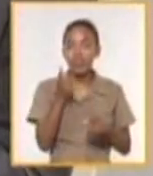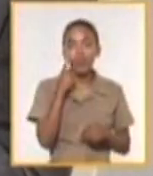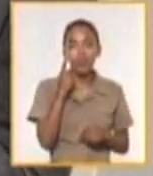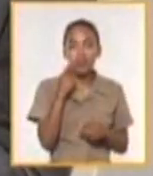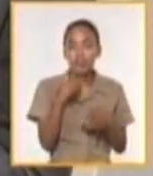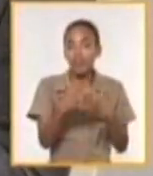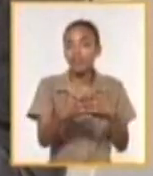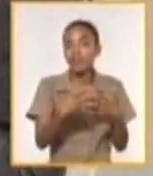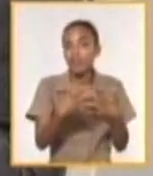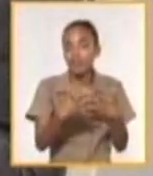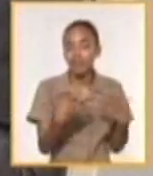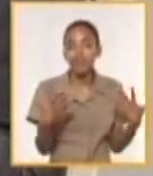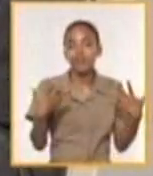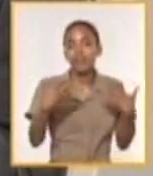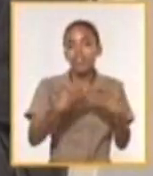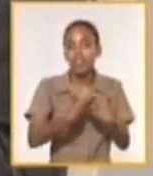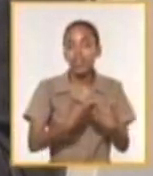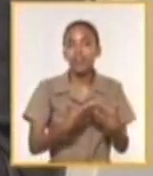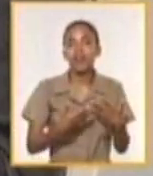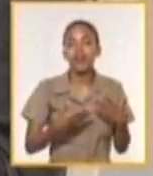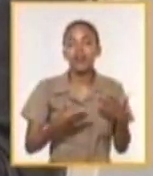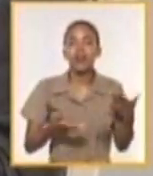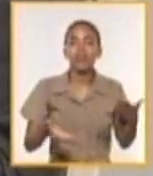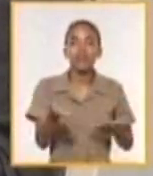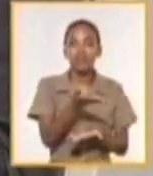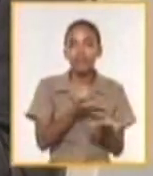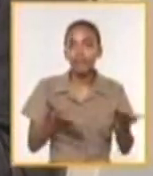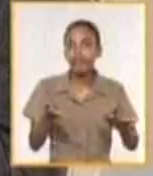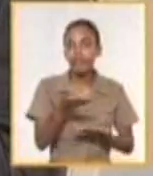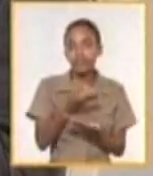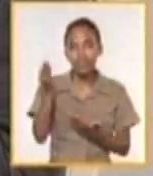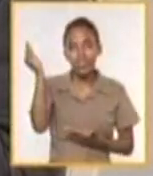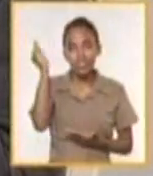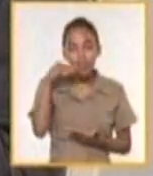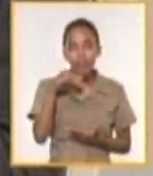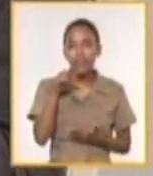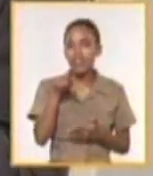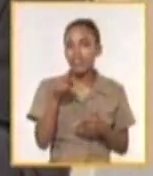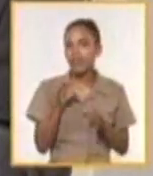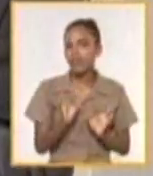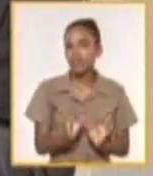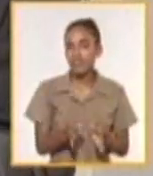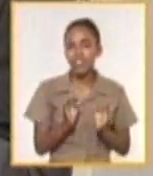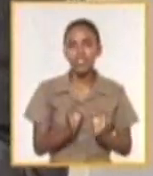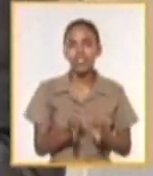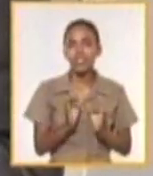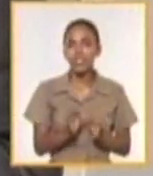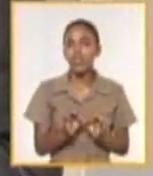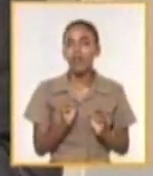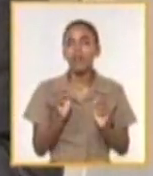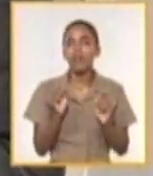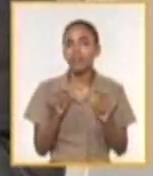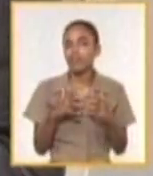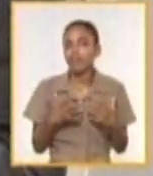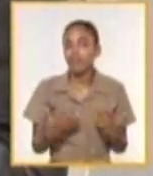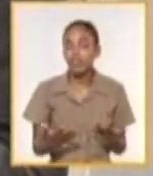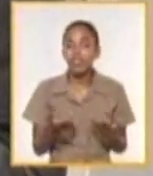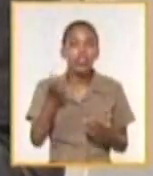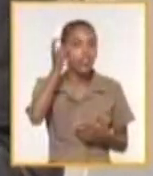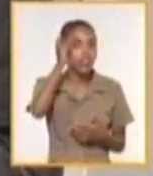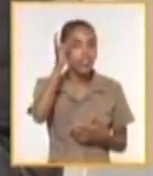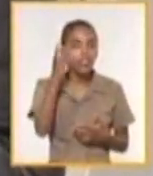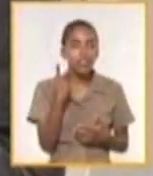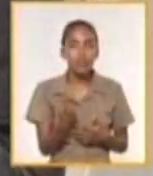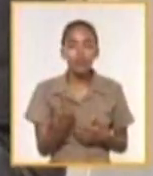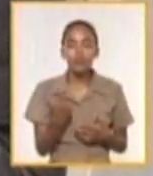cerca, de convivir un poco, de saber que siempre había una idea